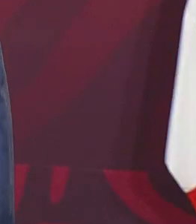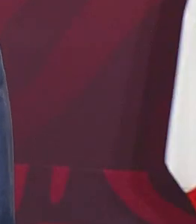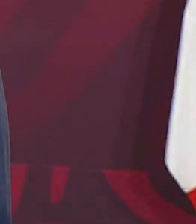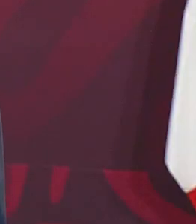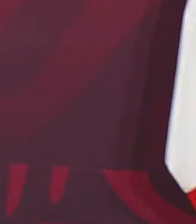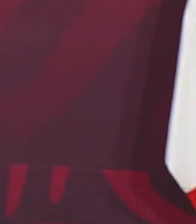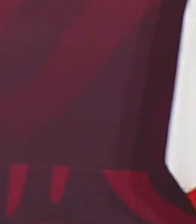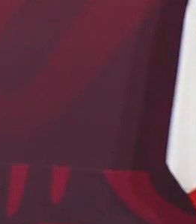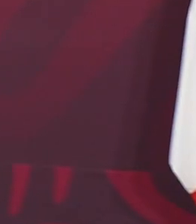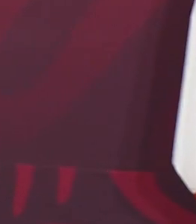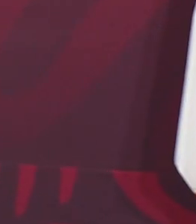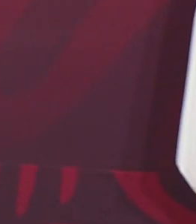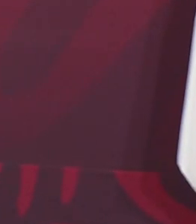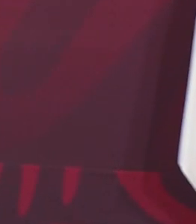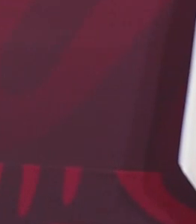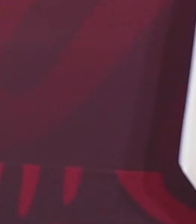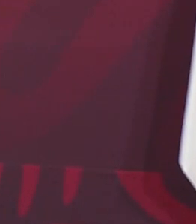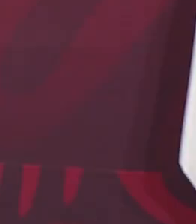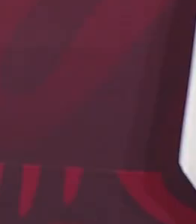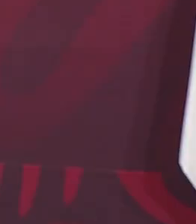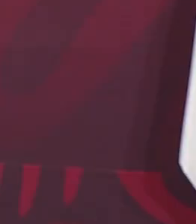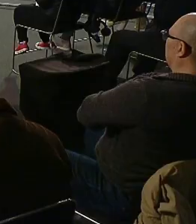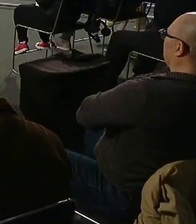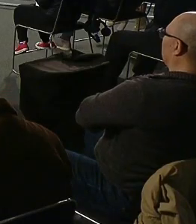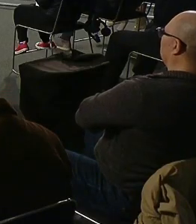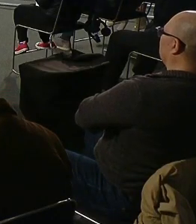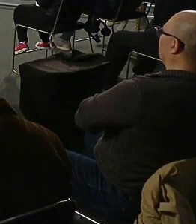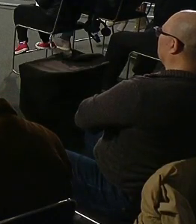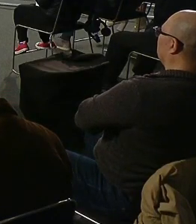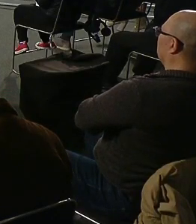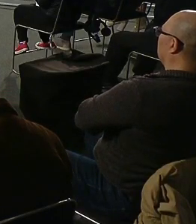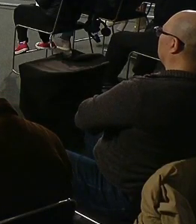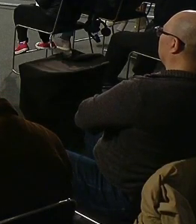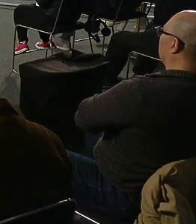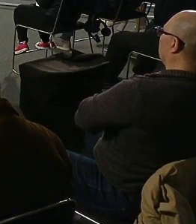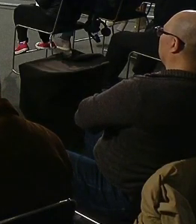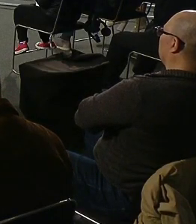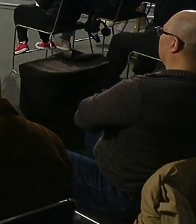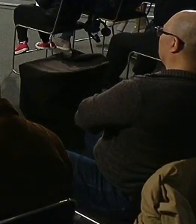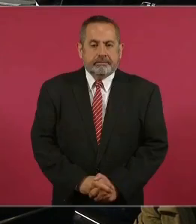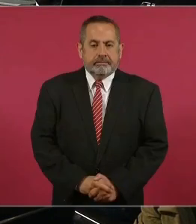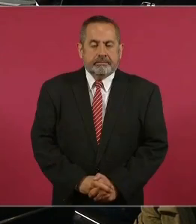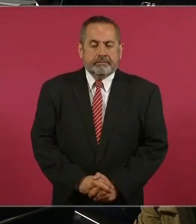California, pero que va a estar a finales de este mes.